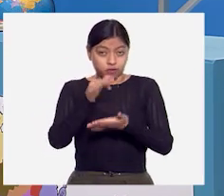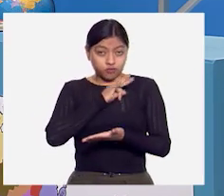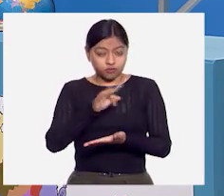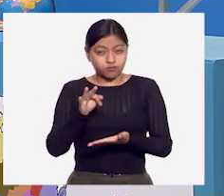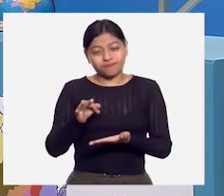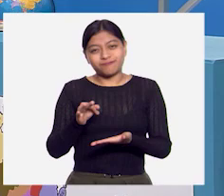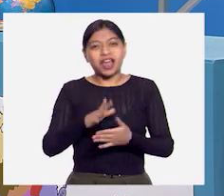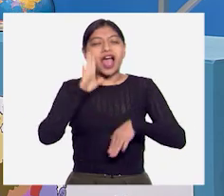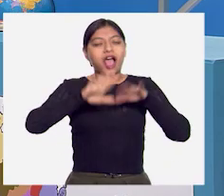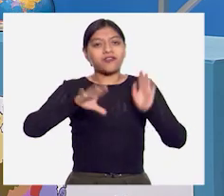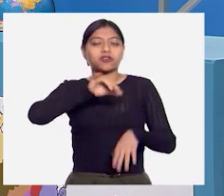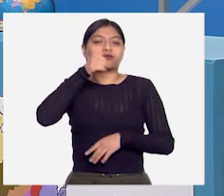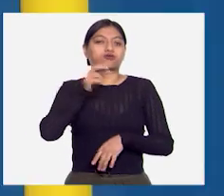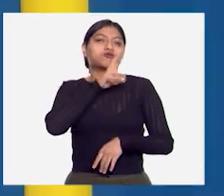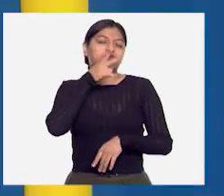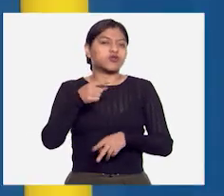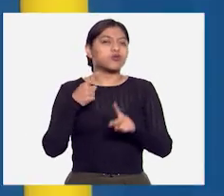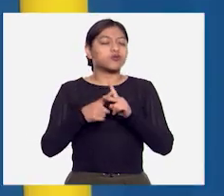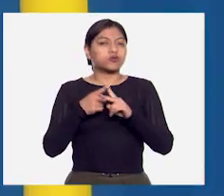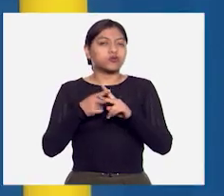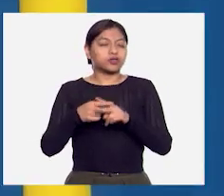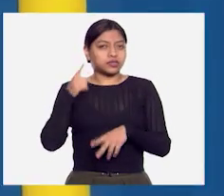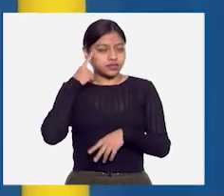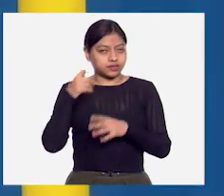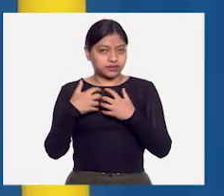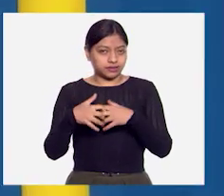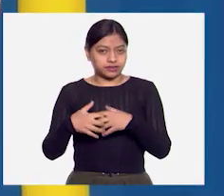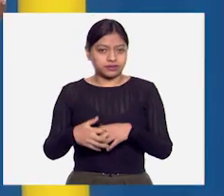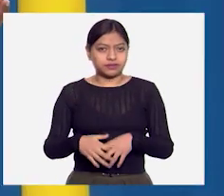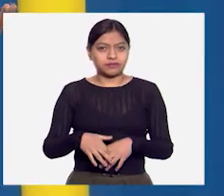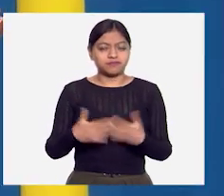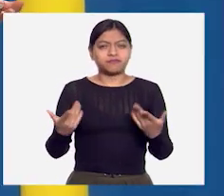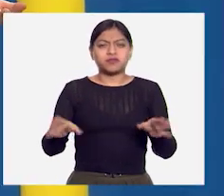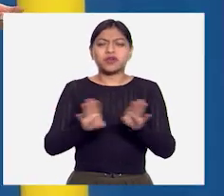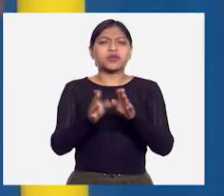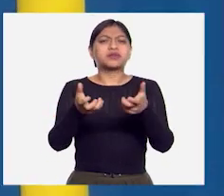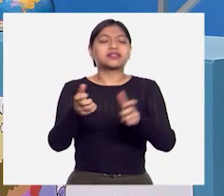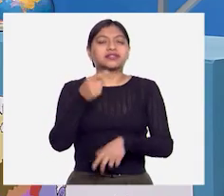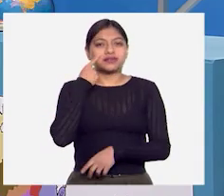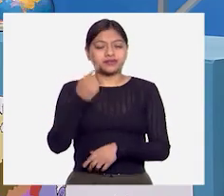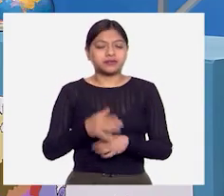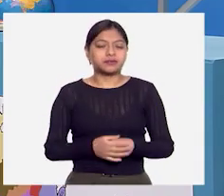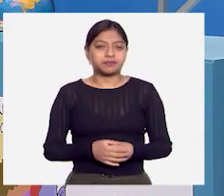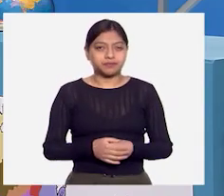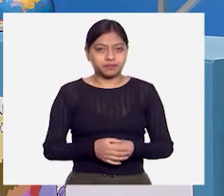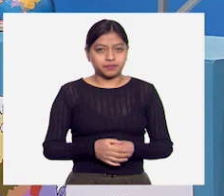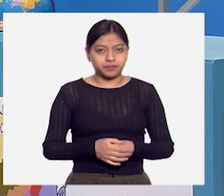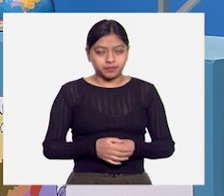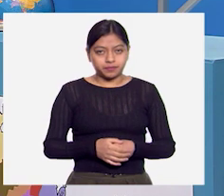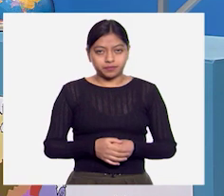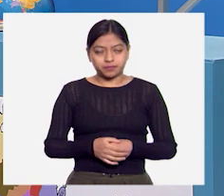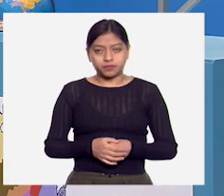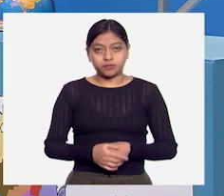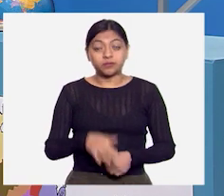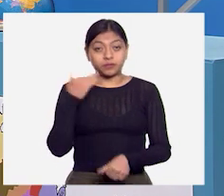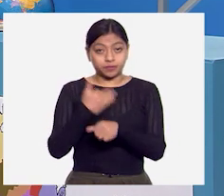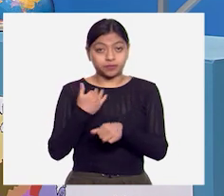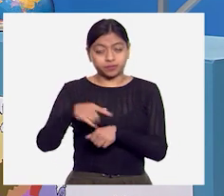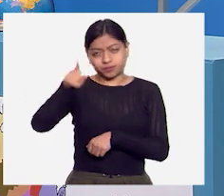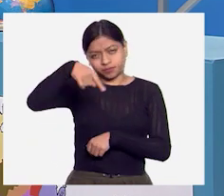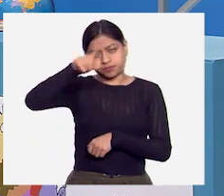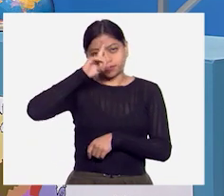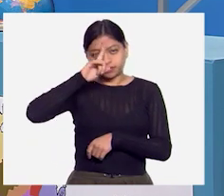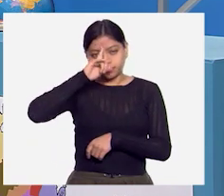se estén analizando. Y en esa situación, ¿qué podemos hacer, maestra? Bueno, pues precisamente por eso se